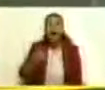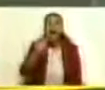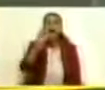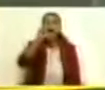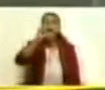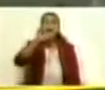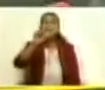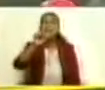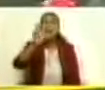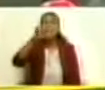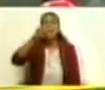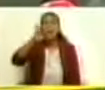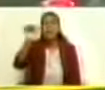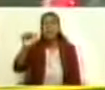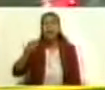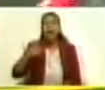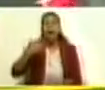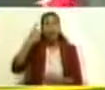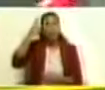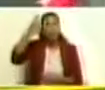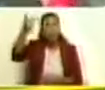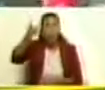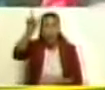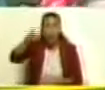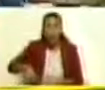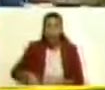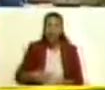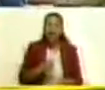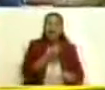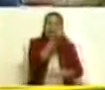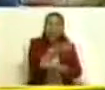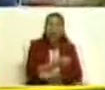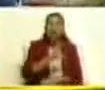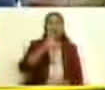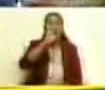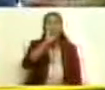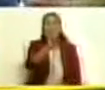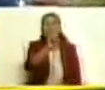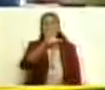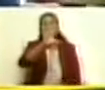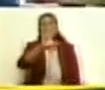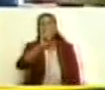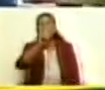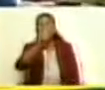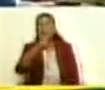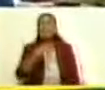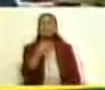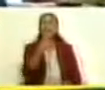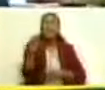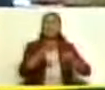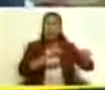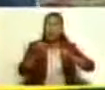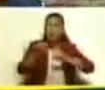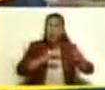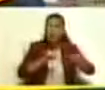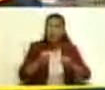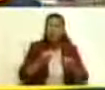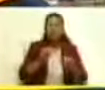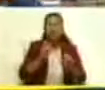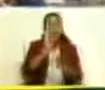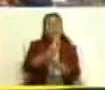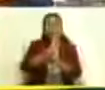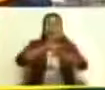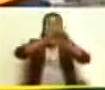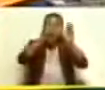es psicóloga social, egresada de la Universidad Central de Venezuela y vocera del movimiento